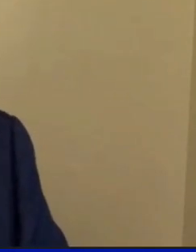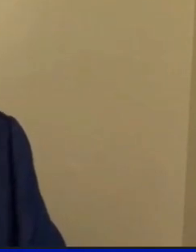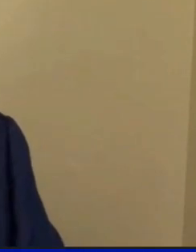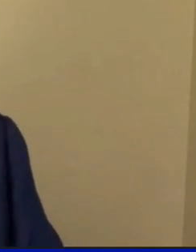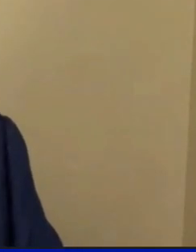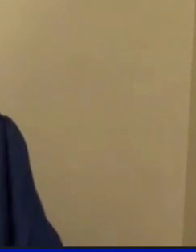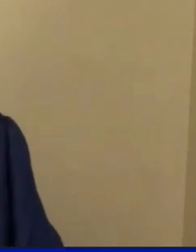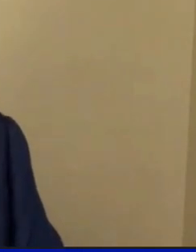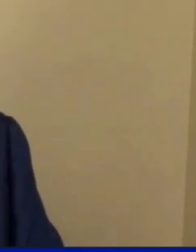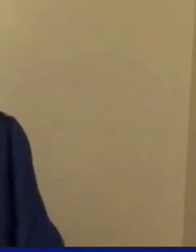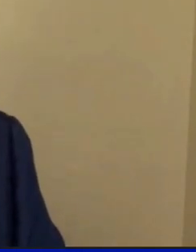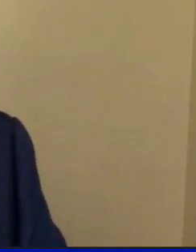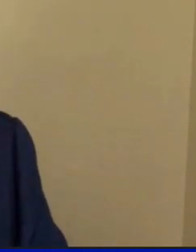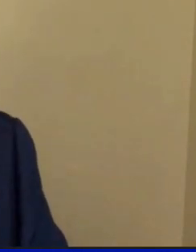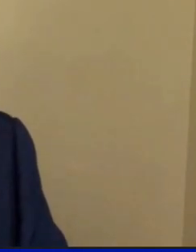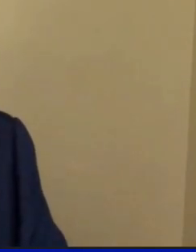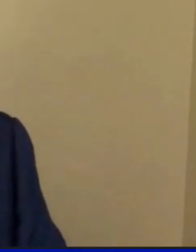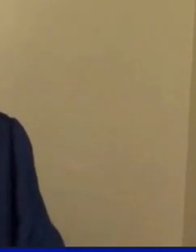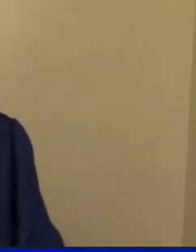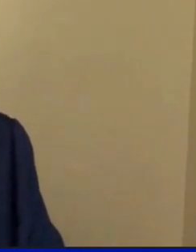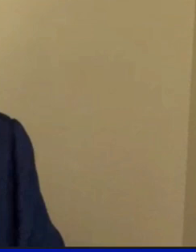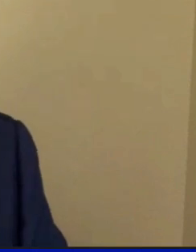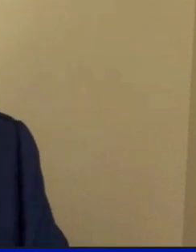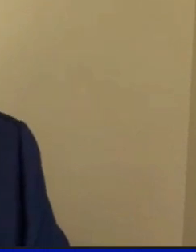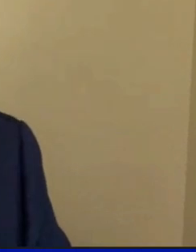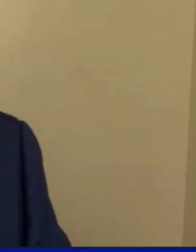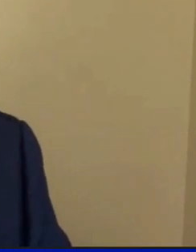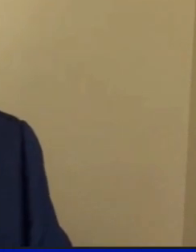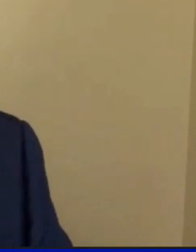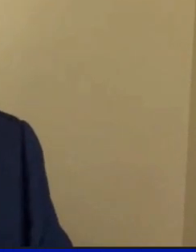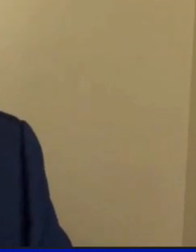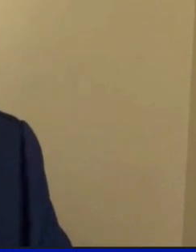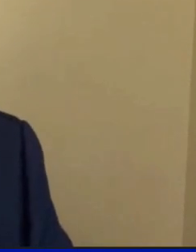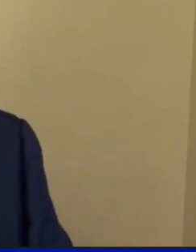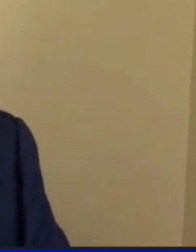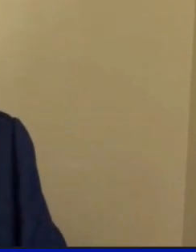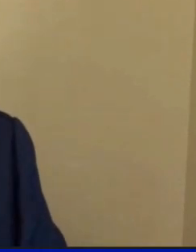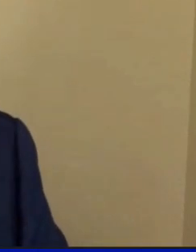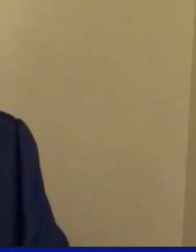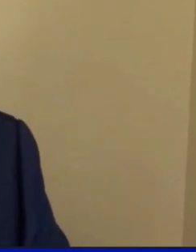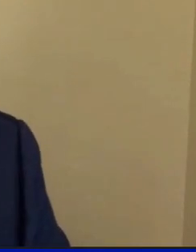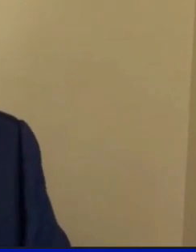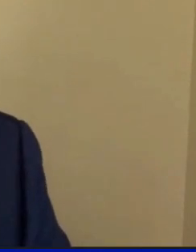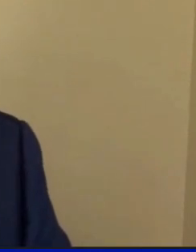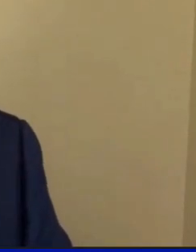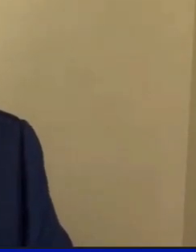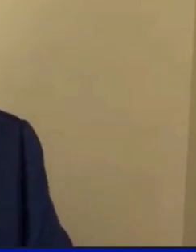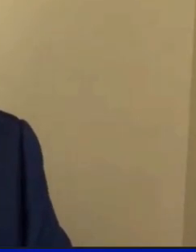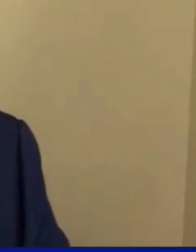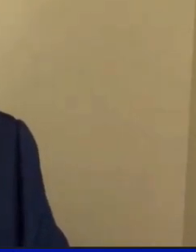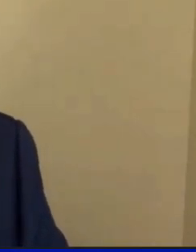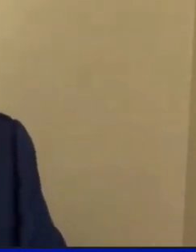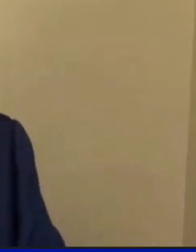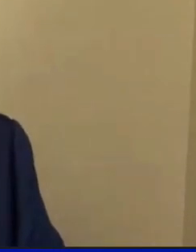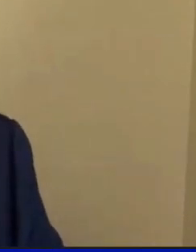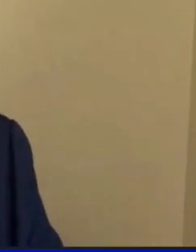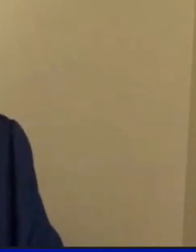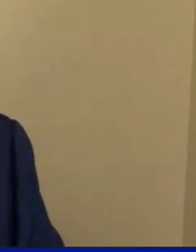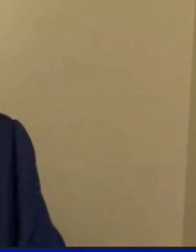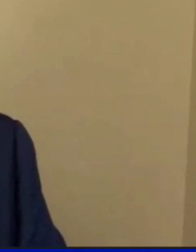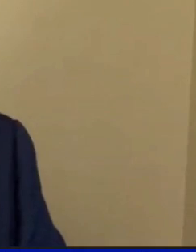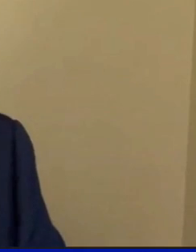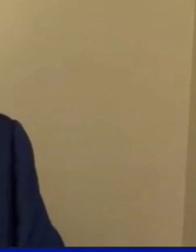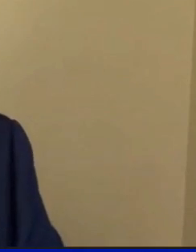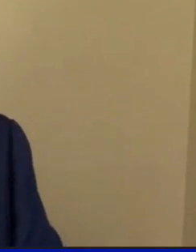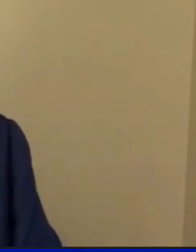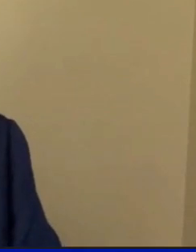banderazo inicial para que se abran los archivos de las desapariciones, los asesinatos, la